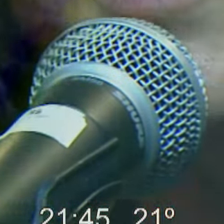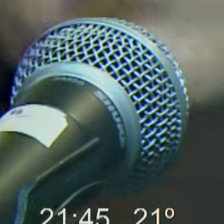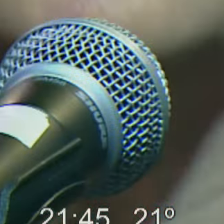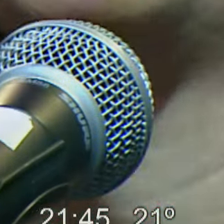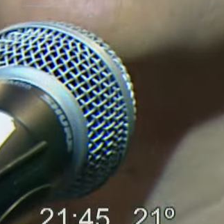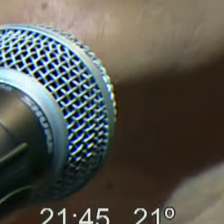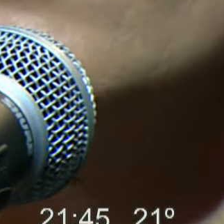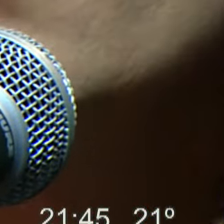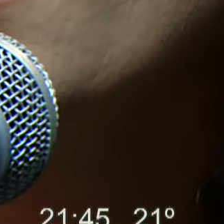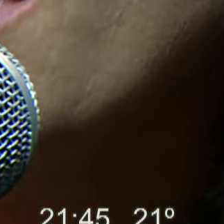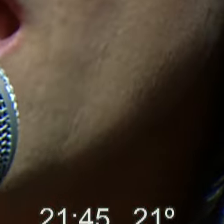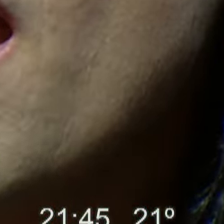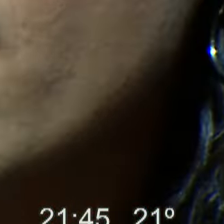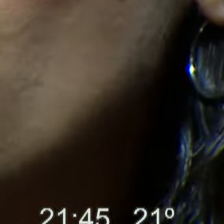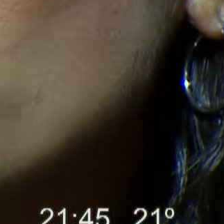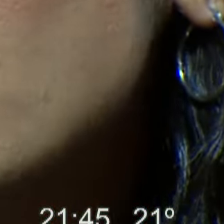bien.